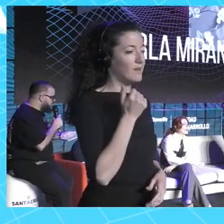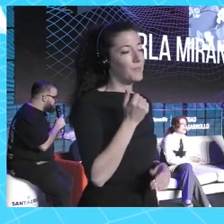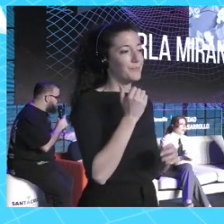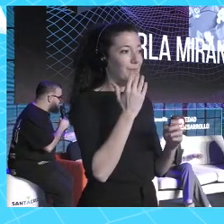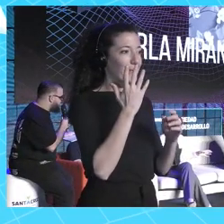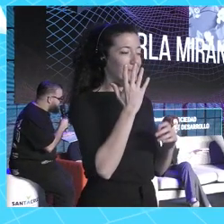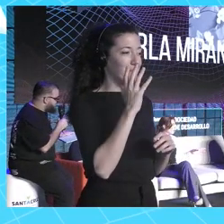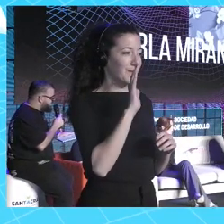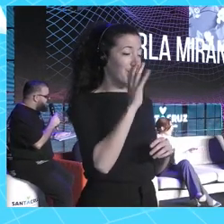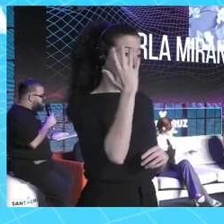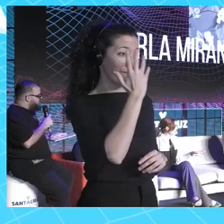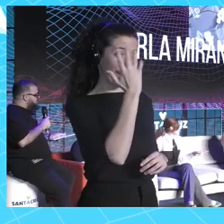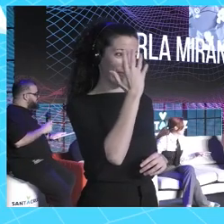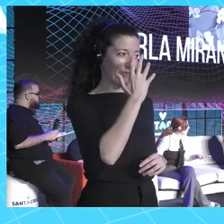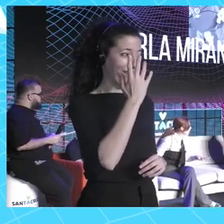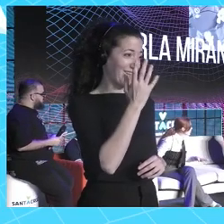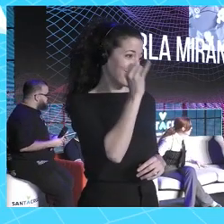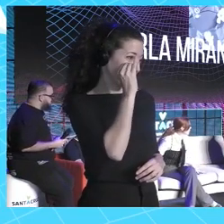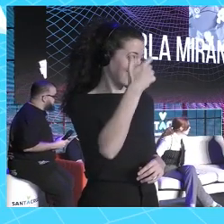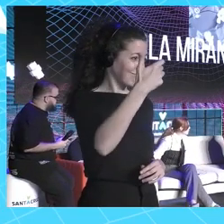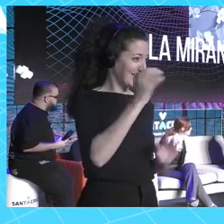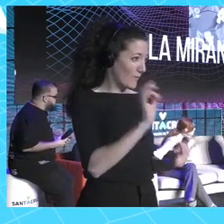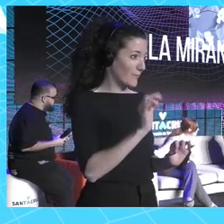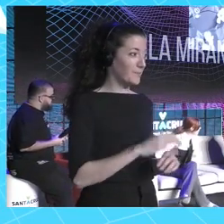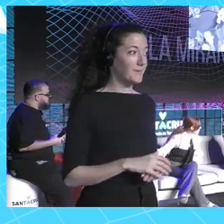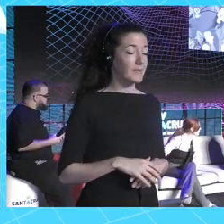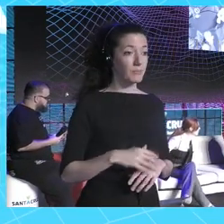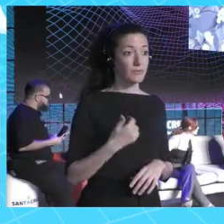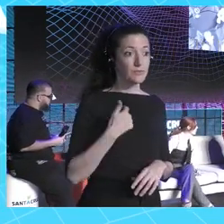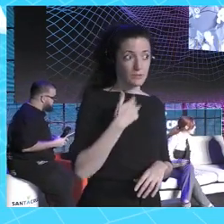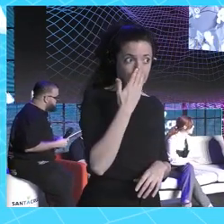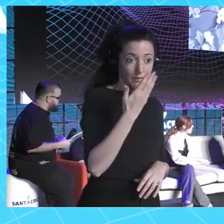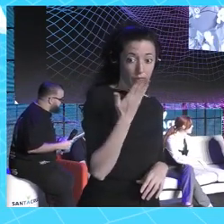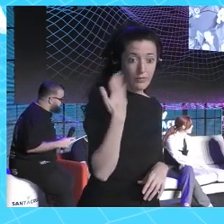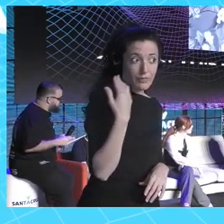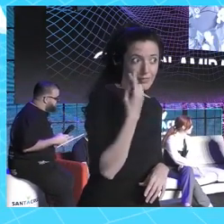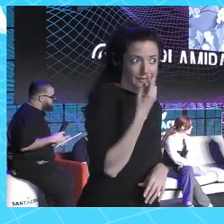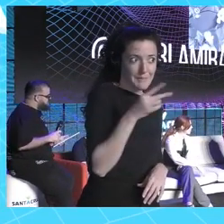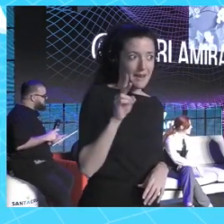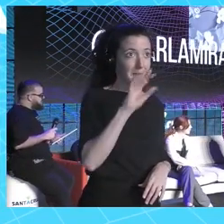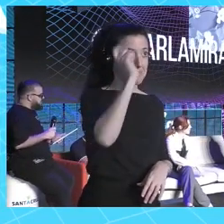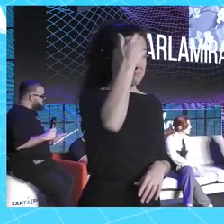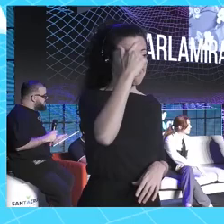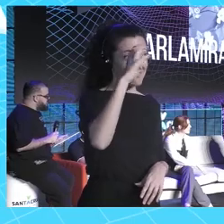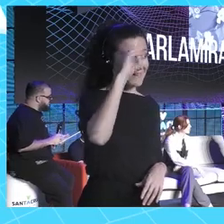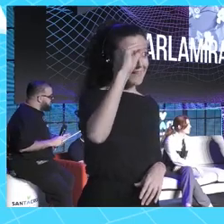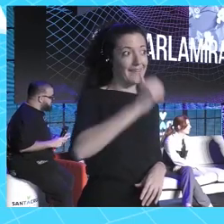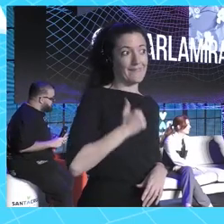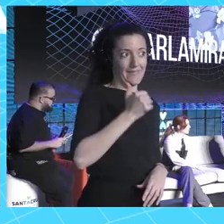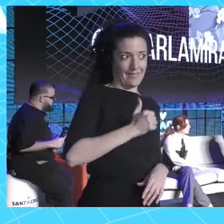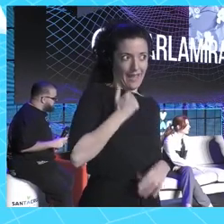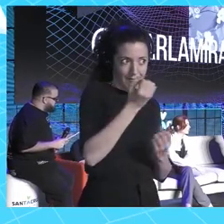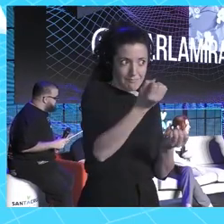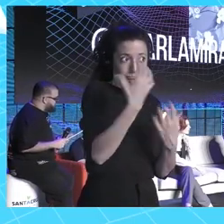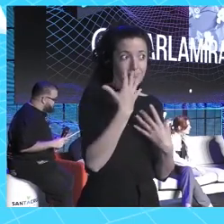seguro que han usado artificial hace dos semanas porque una compañera de la universidad me dijo que